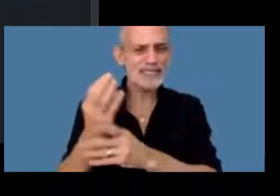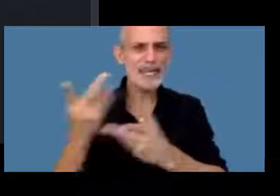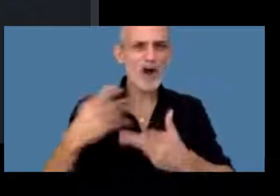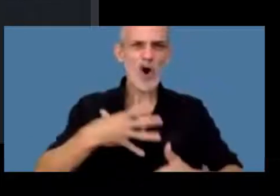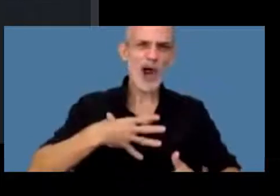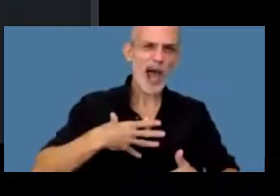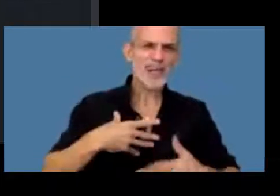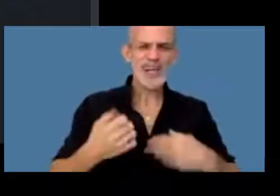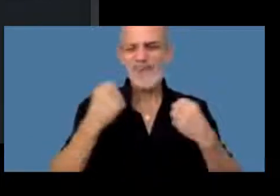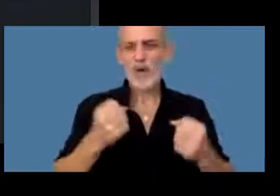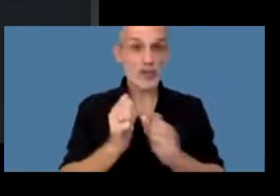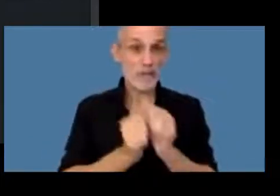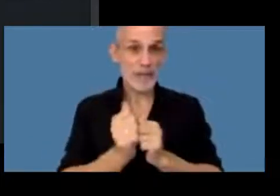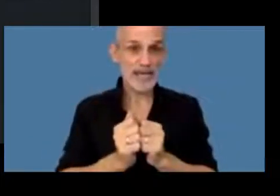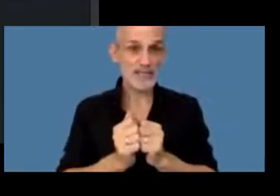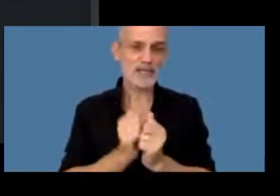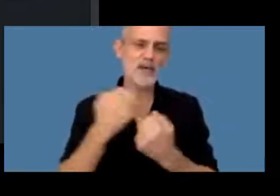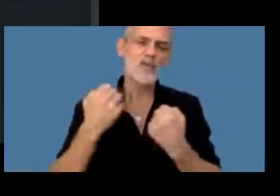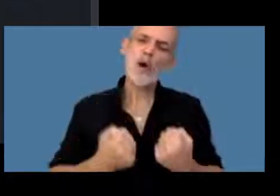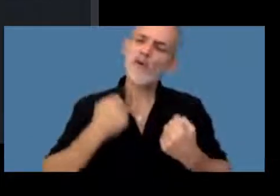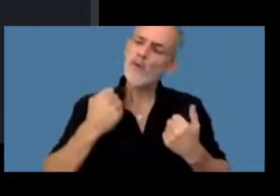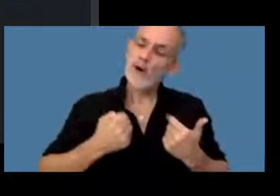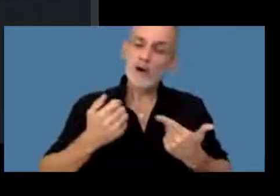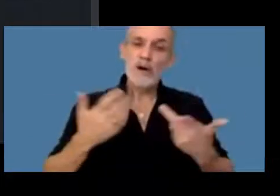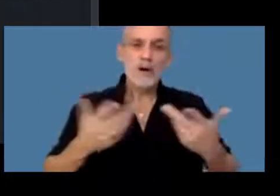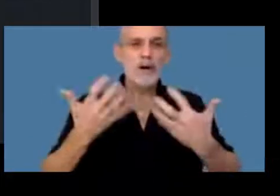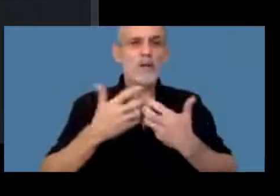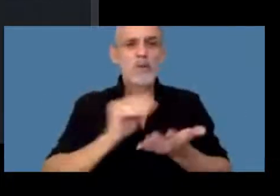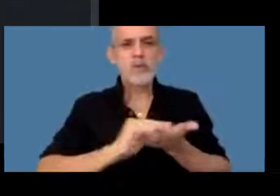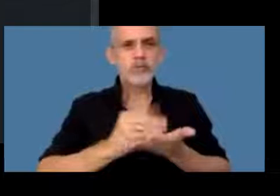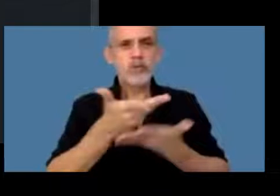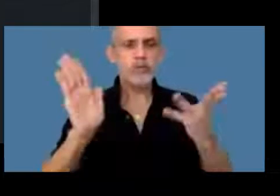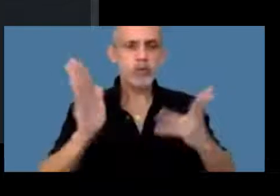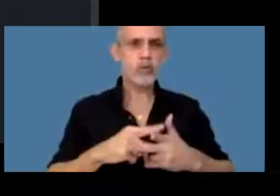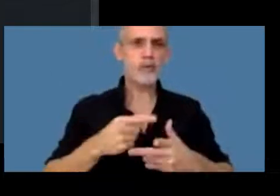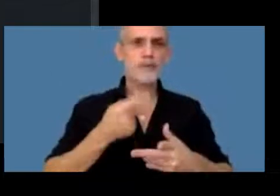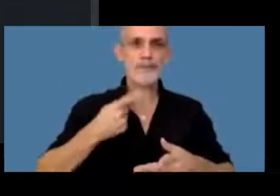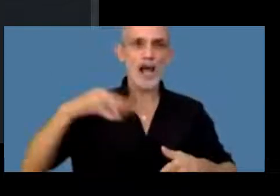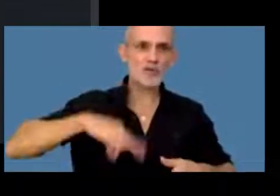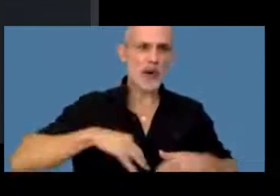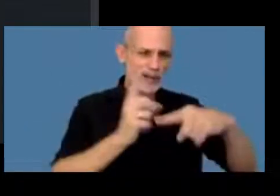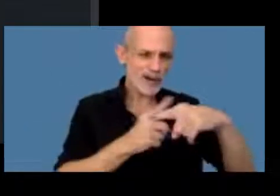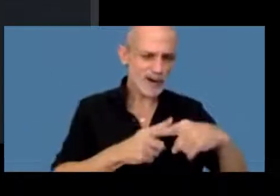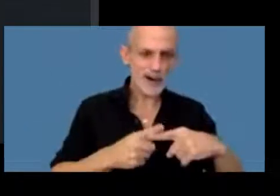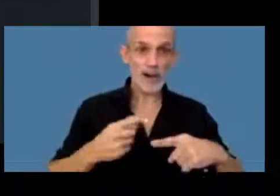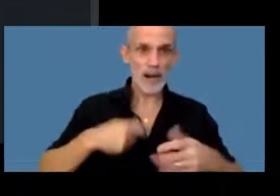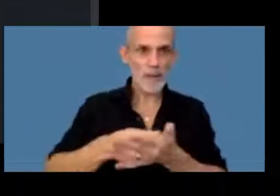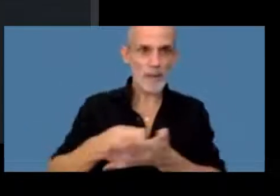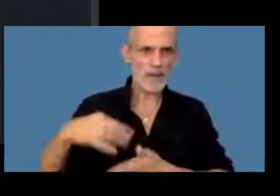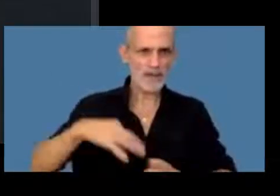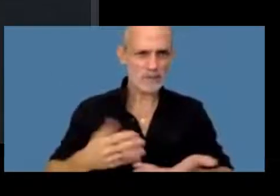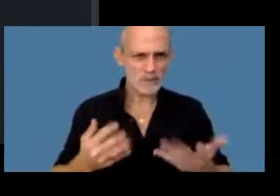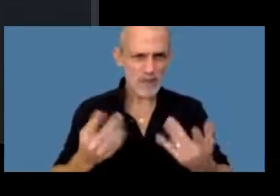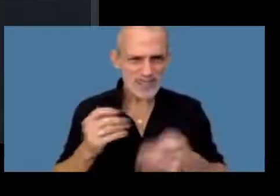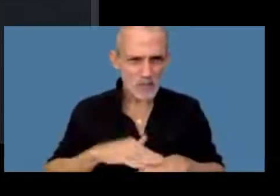de las empresas, de la organización, de la administración pública que tiene que liquidar sueldos también. ¿Es necesario perder tanto tiempo